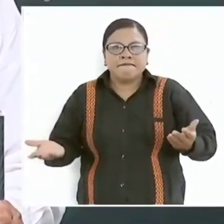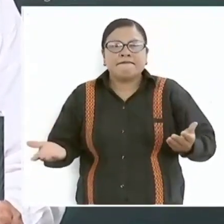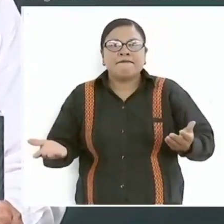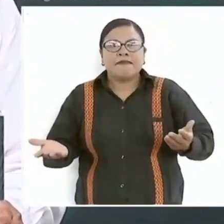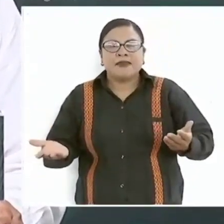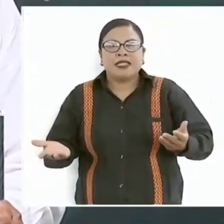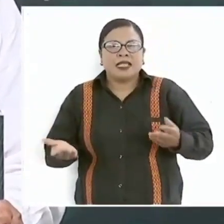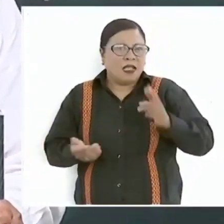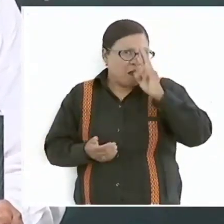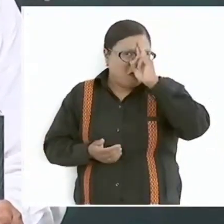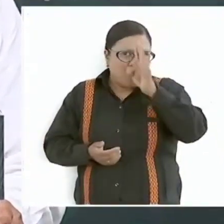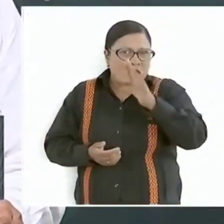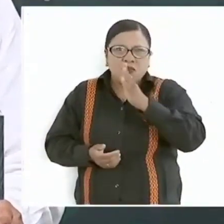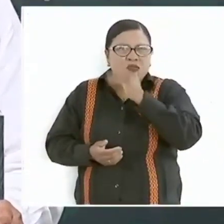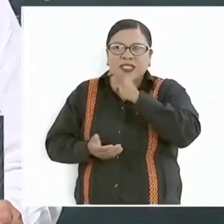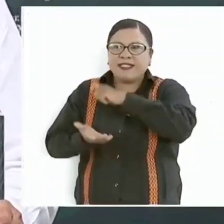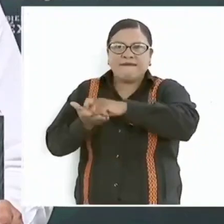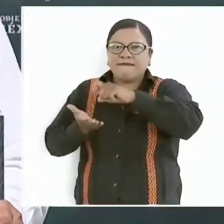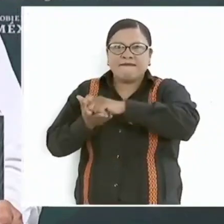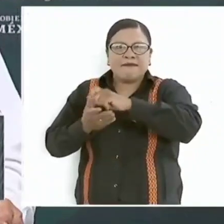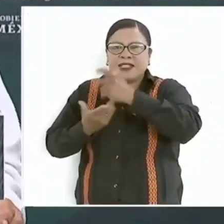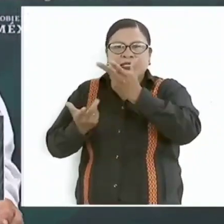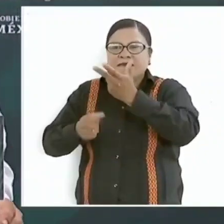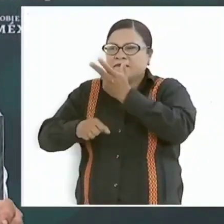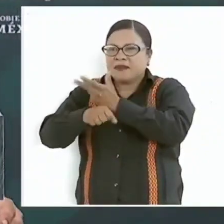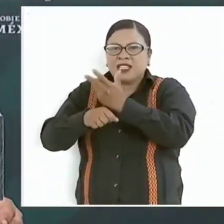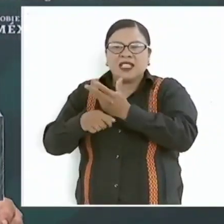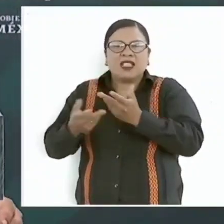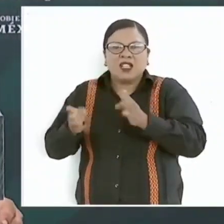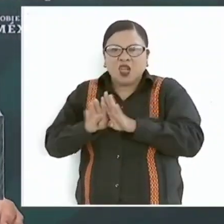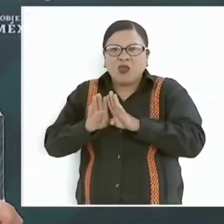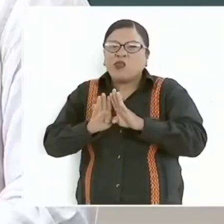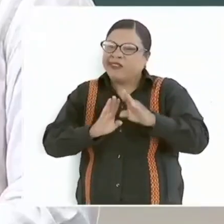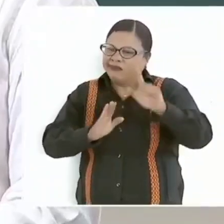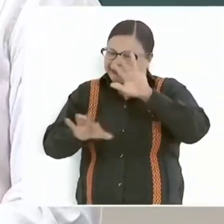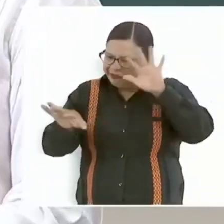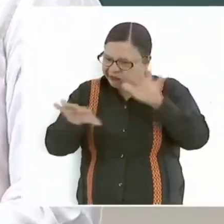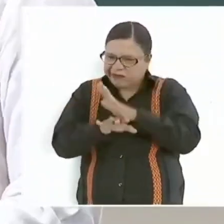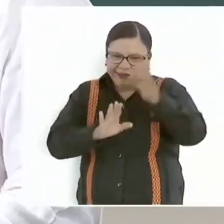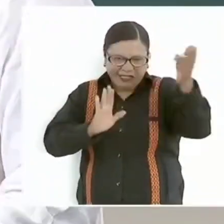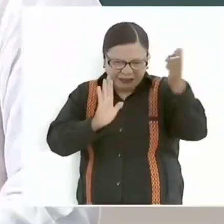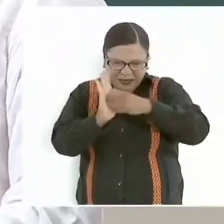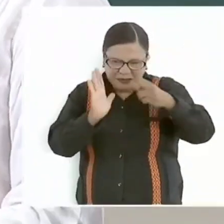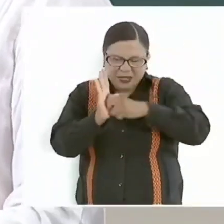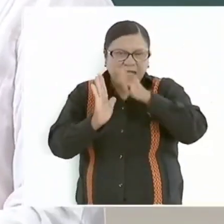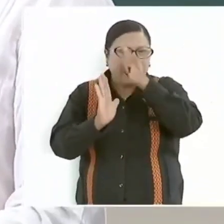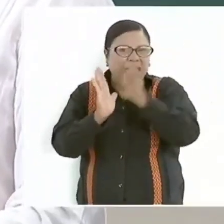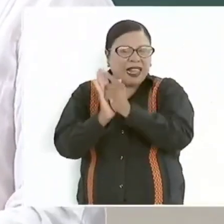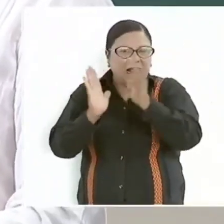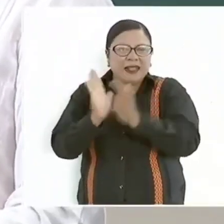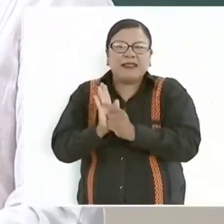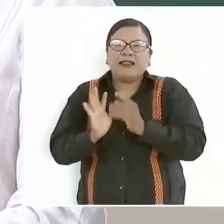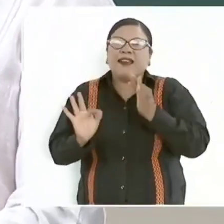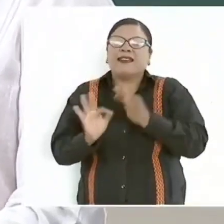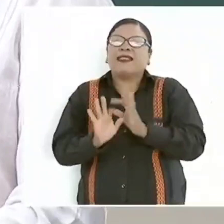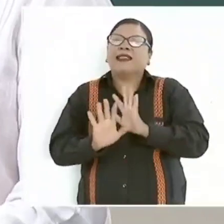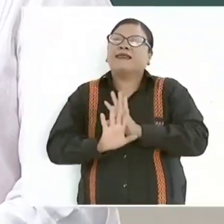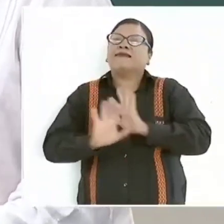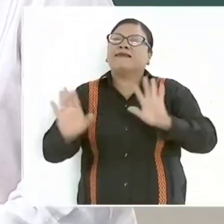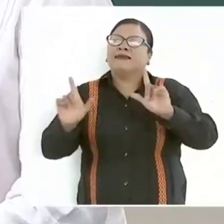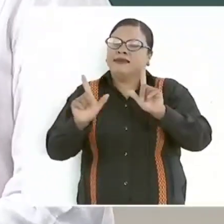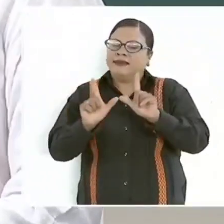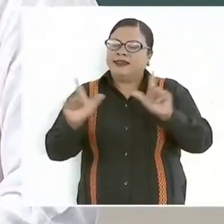estaban prohibidas hacer estas compras. Tuvimos que modificar las leyes, pero ya